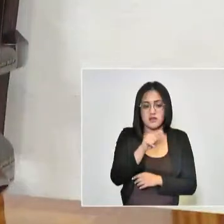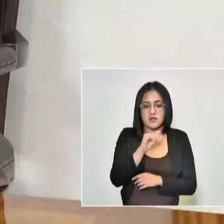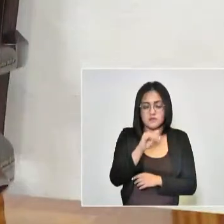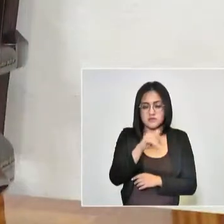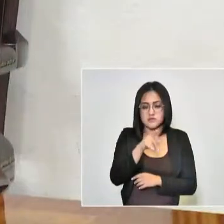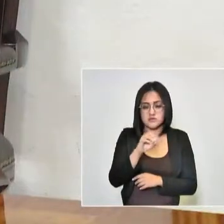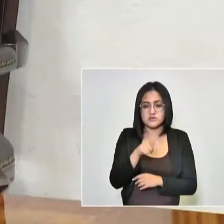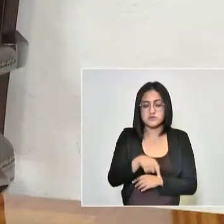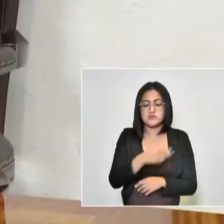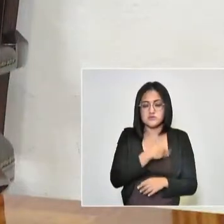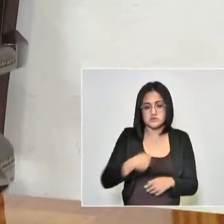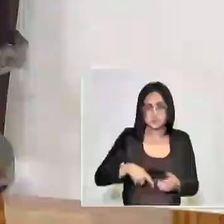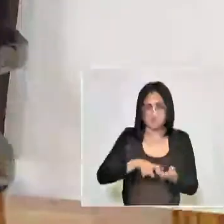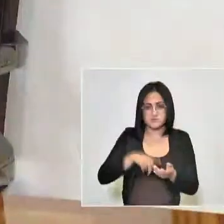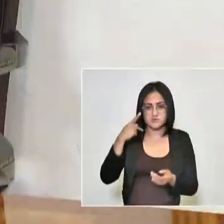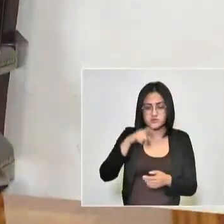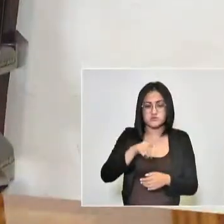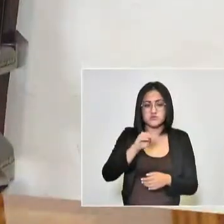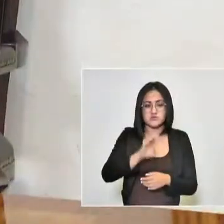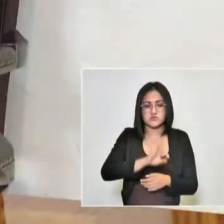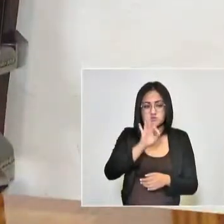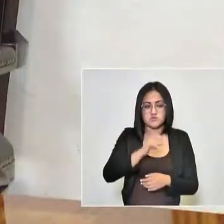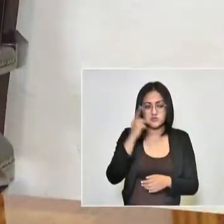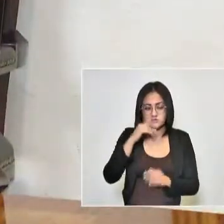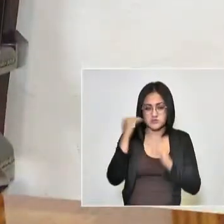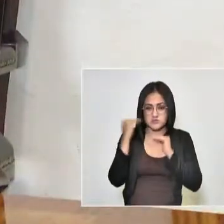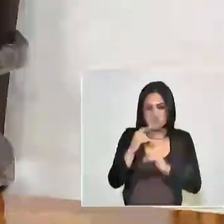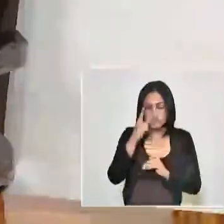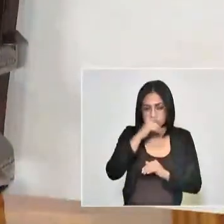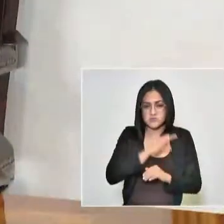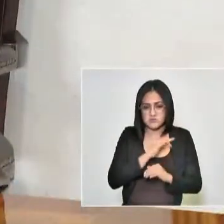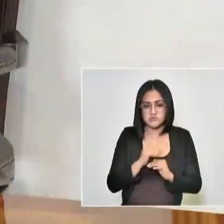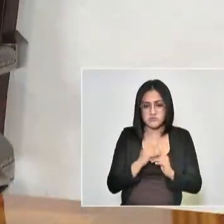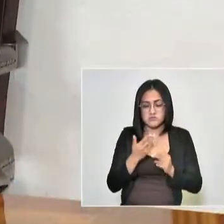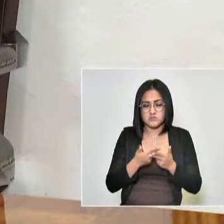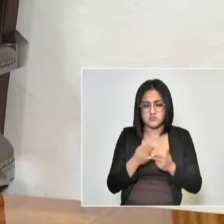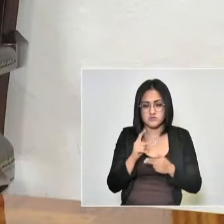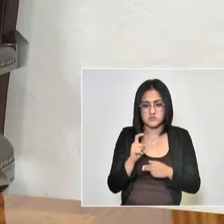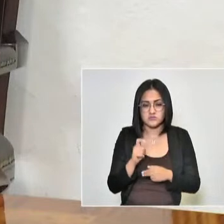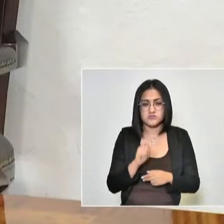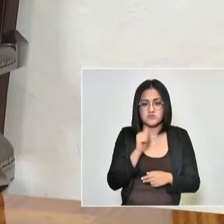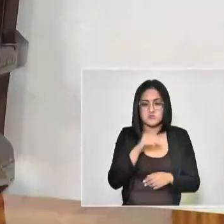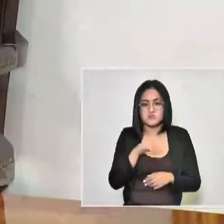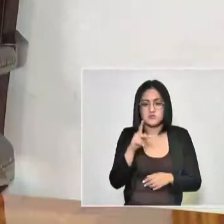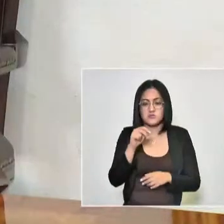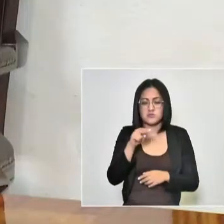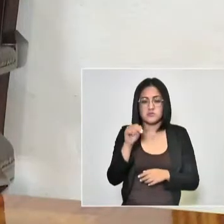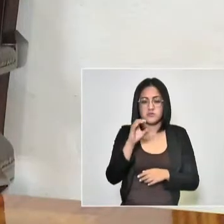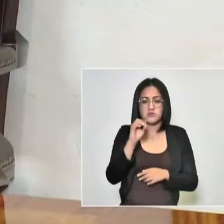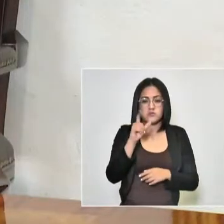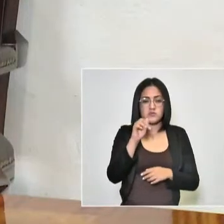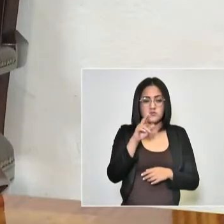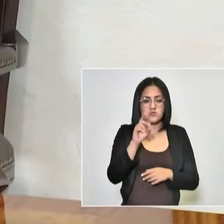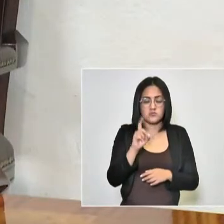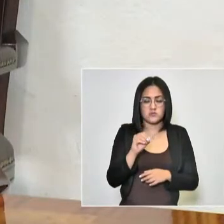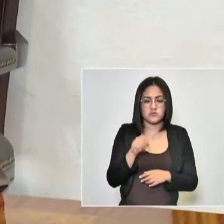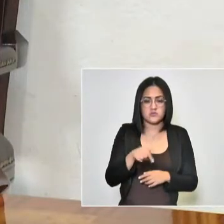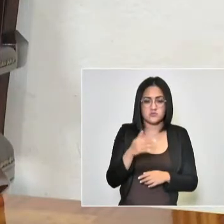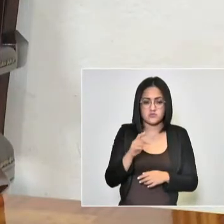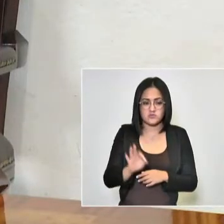Puebla, está al 90% de su capacidad. La presa de Peña Colorado al